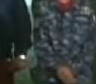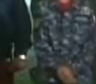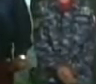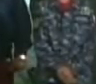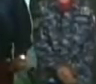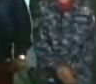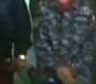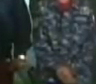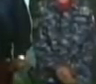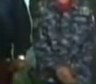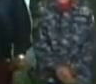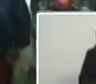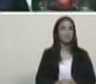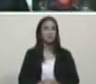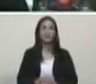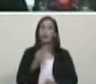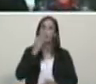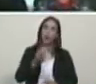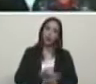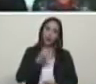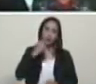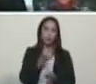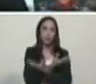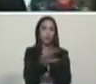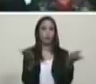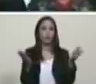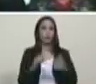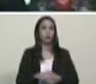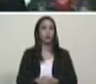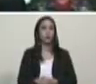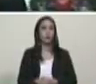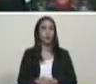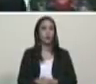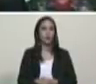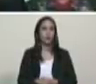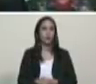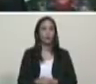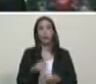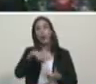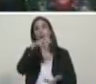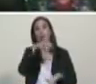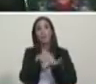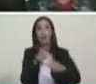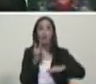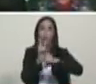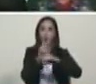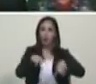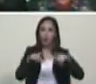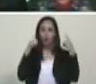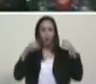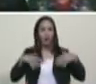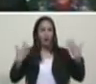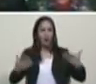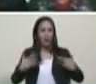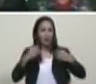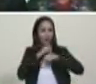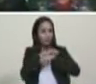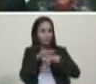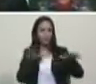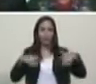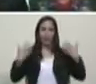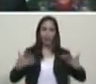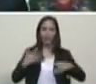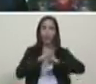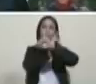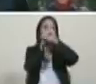Sí, muy buenas tardes, mi comandante. Aquí en el estado Vargas se desborda la felicidad y la alegría de